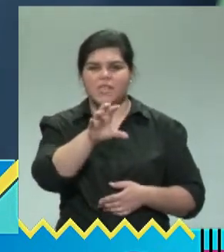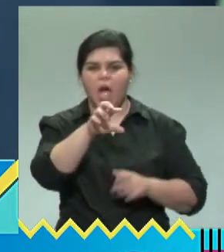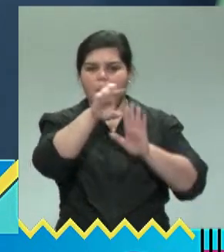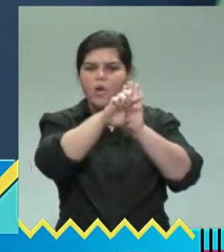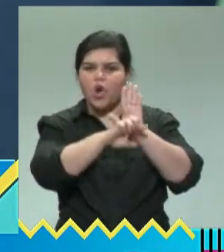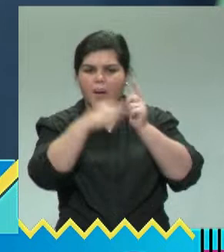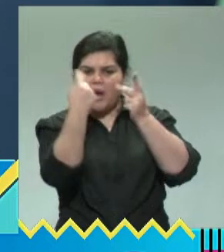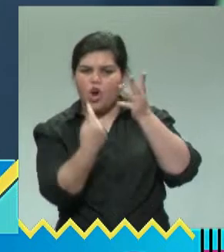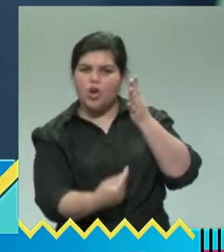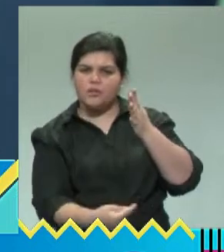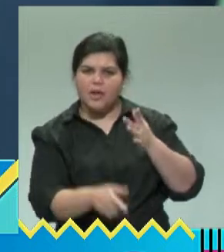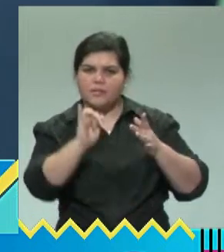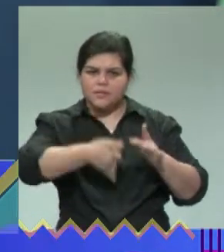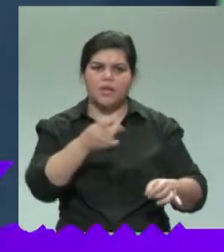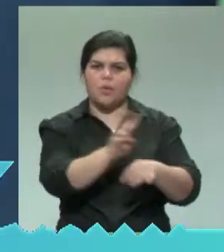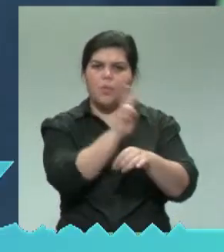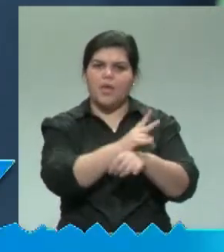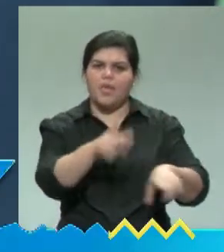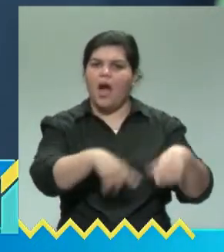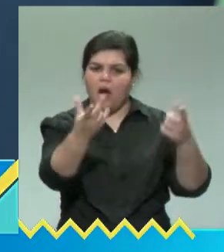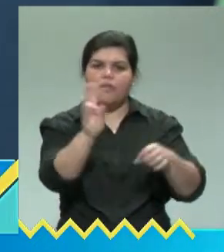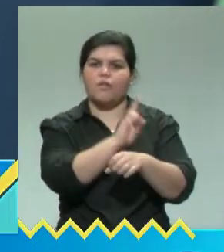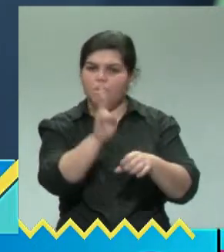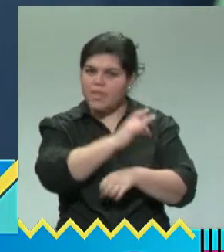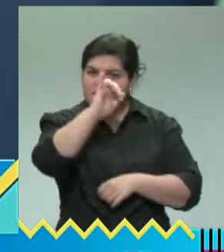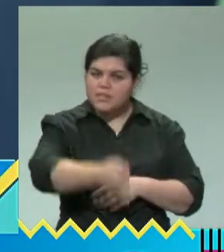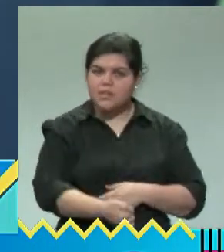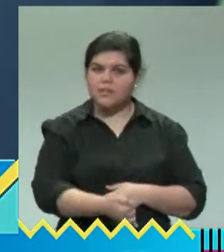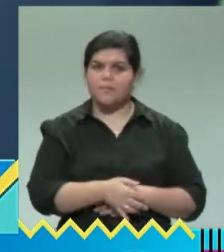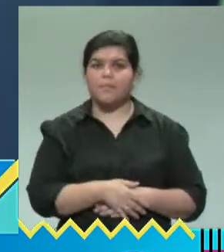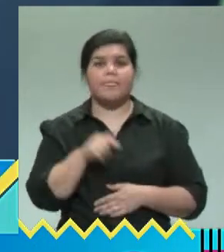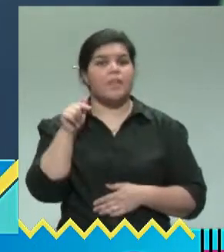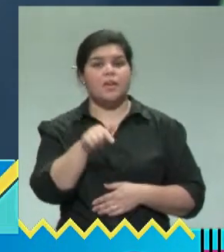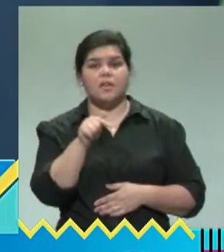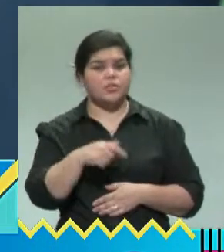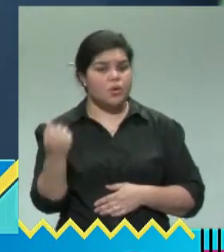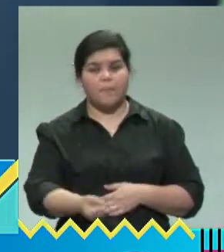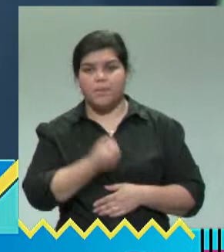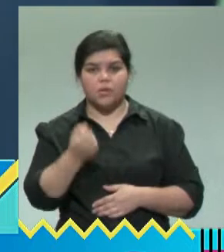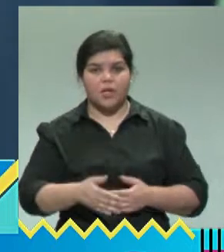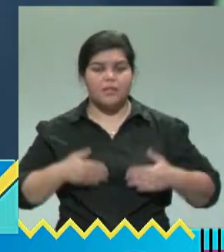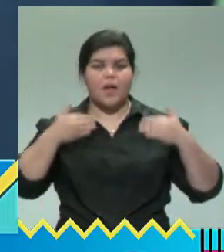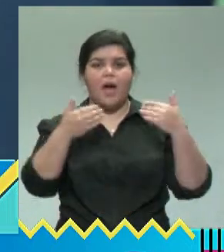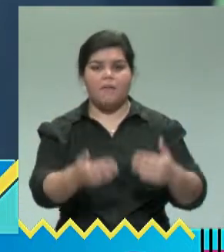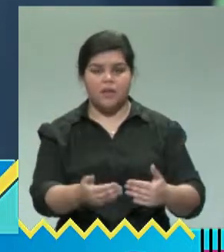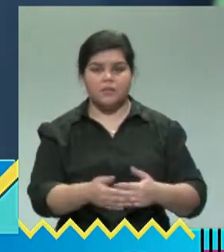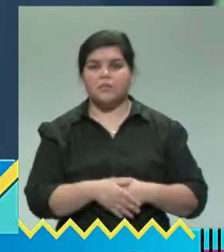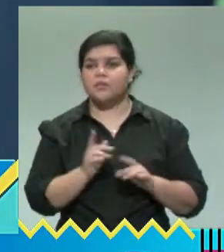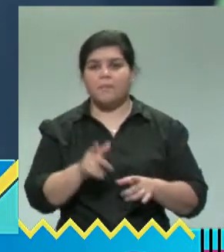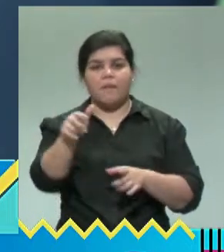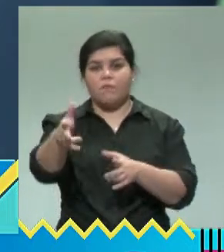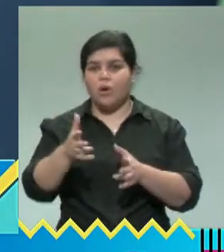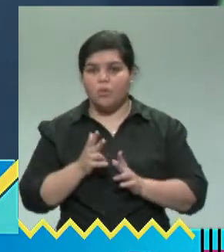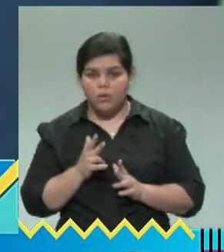público. Con lo cual creo que ahí tenemos un gran paso y un gran comienzo. Y creo que hay algo de lo que vos decías, ya